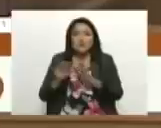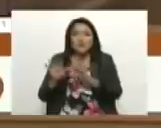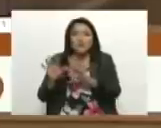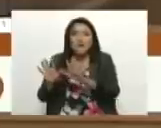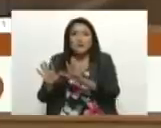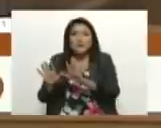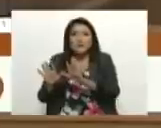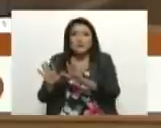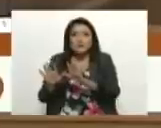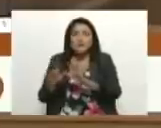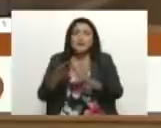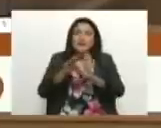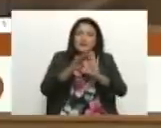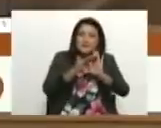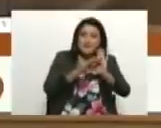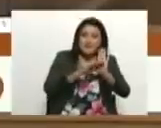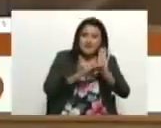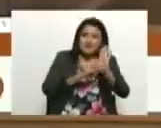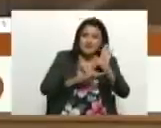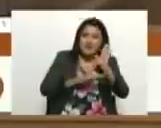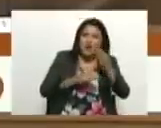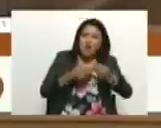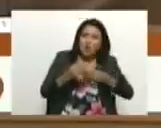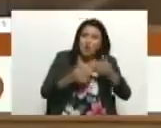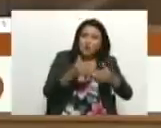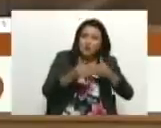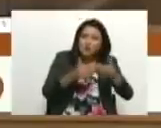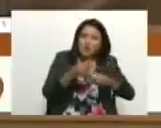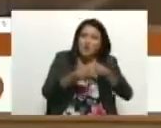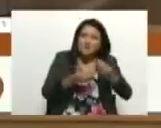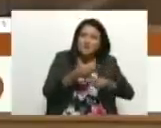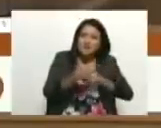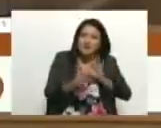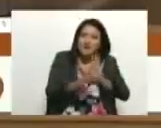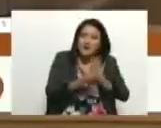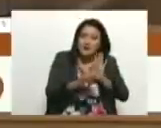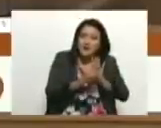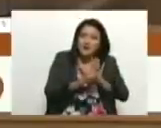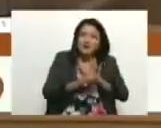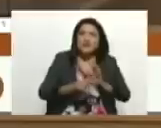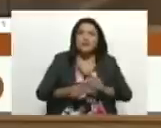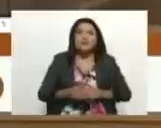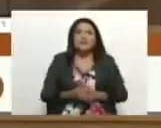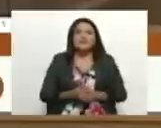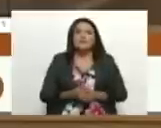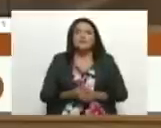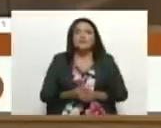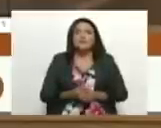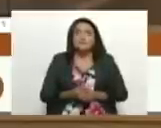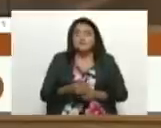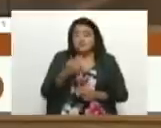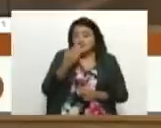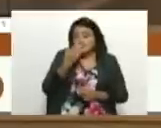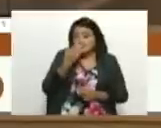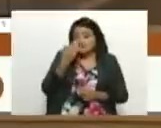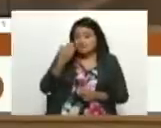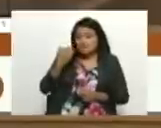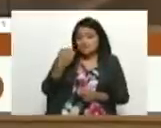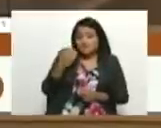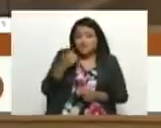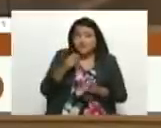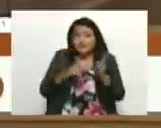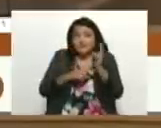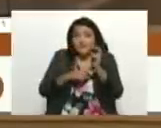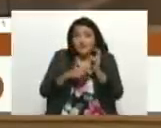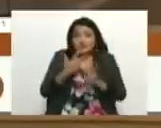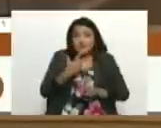mecanismo de elaboración de las leyes. Y en fecha tan reciente como el día viernes